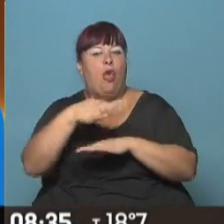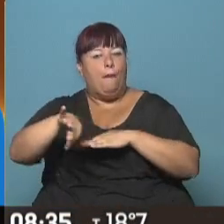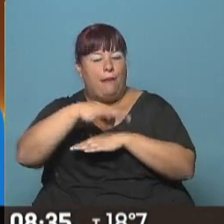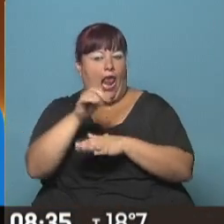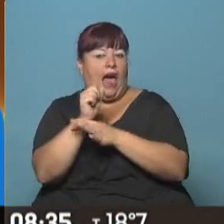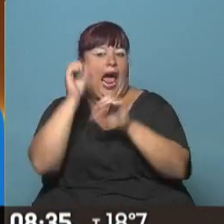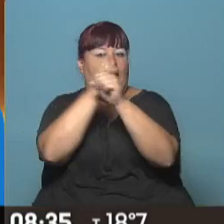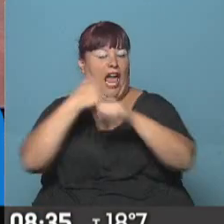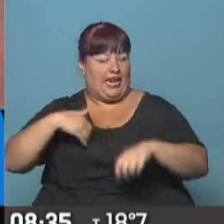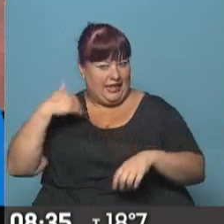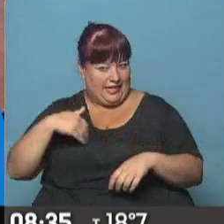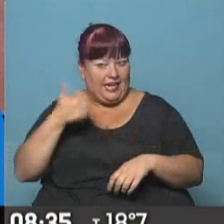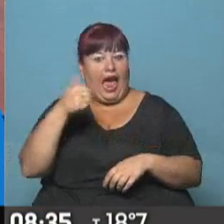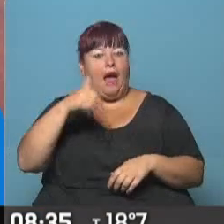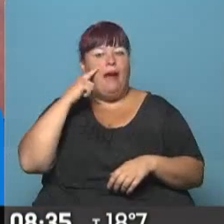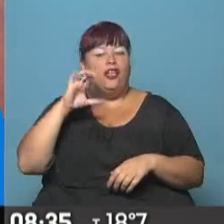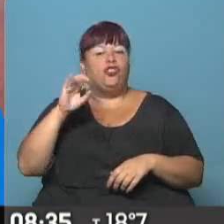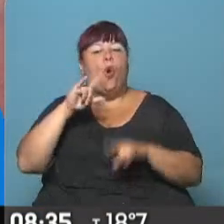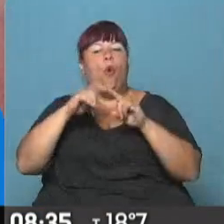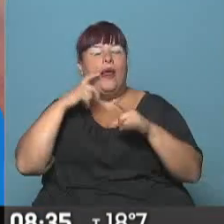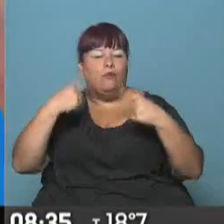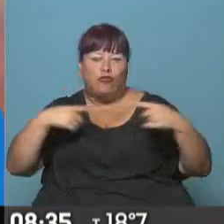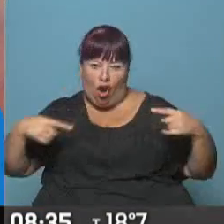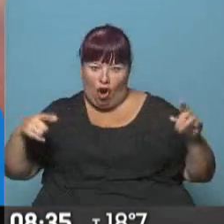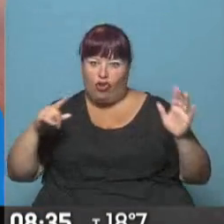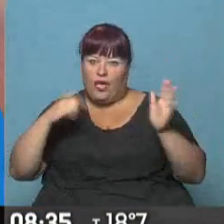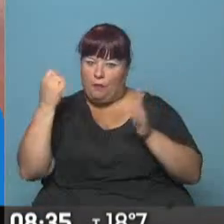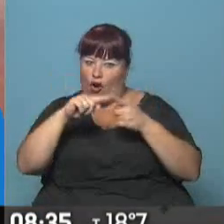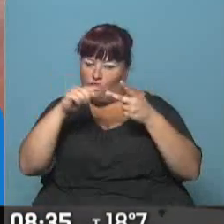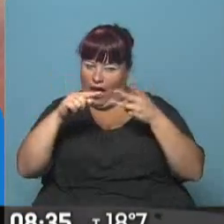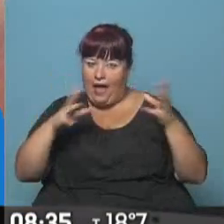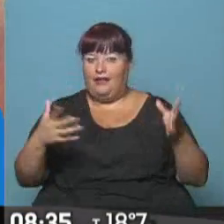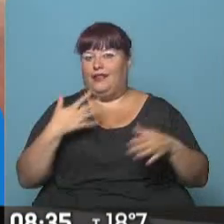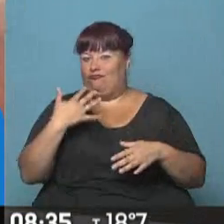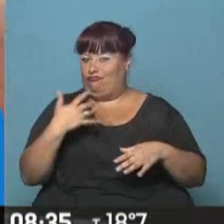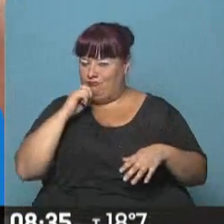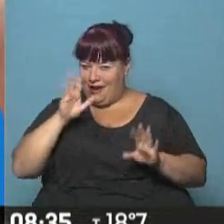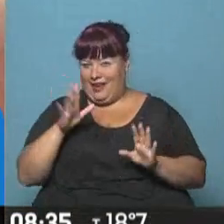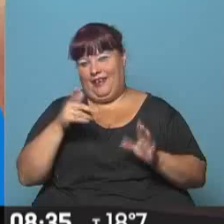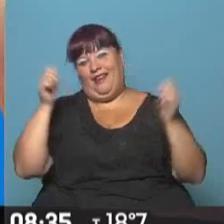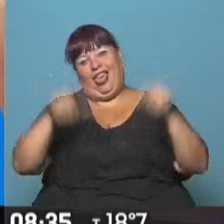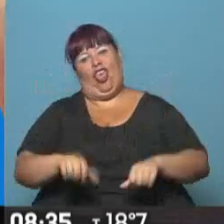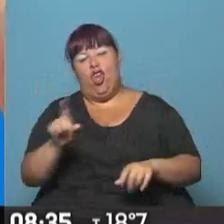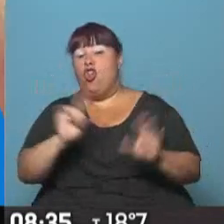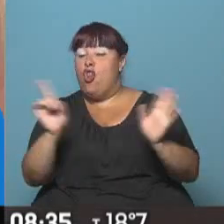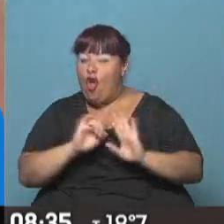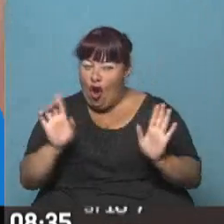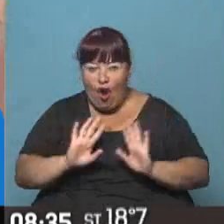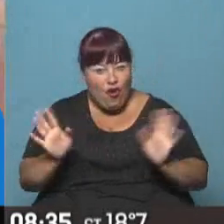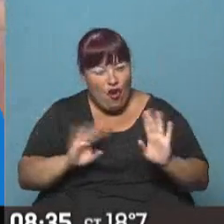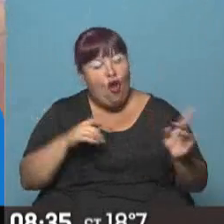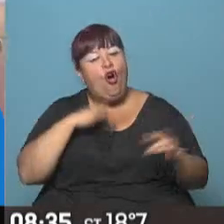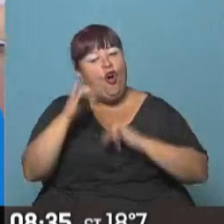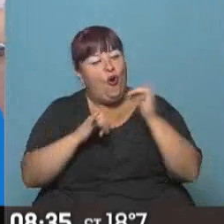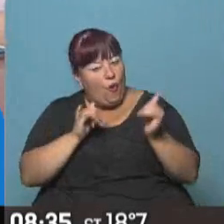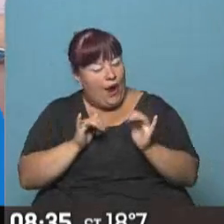un gran arquitecto argentino como Amancio Williams. Se juntaron varios puntos que la hacen más atractiva. No me la tira abajo. No la tiro abajo para nada. Digo